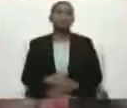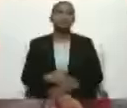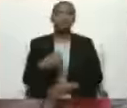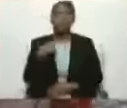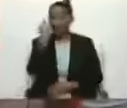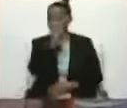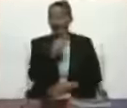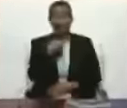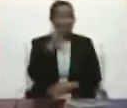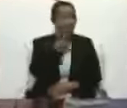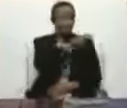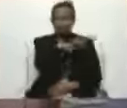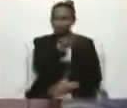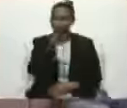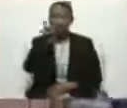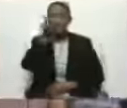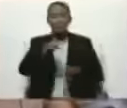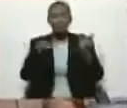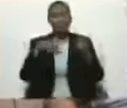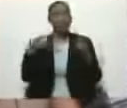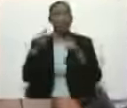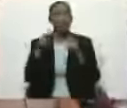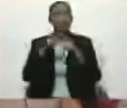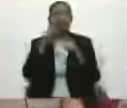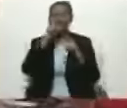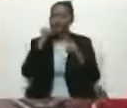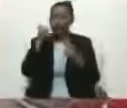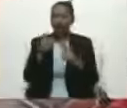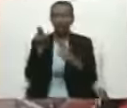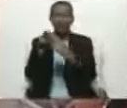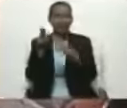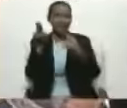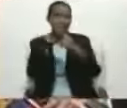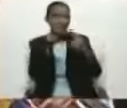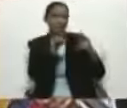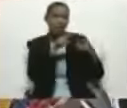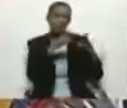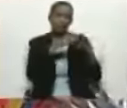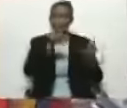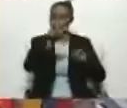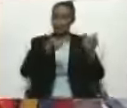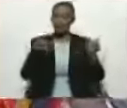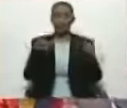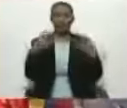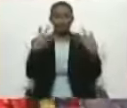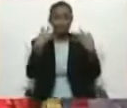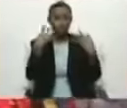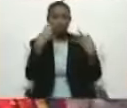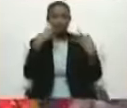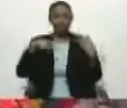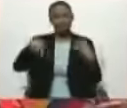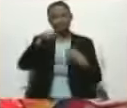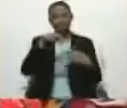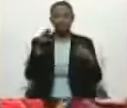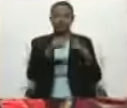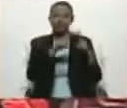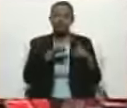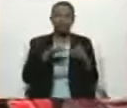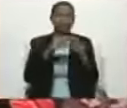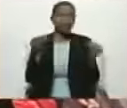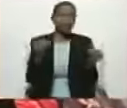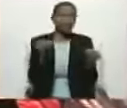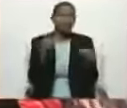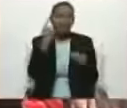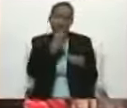caras conocidas, caras de la vida, caras de las calles, caras de las comunidades, caras del amor